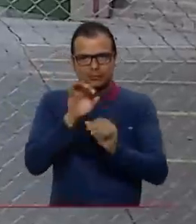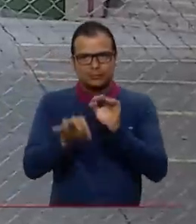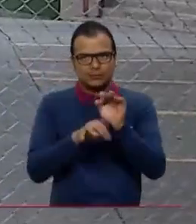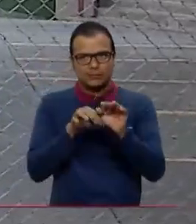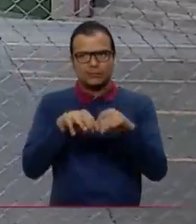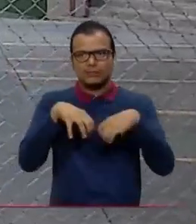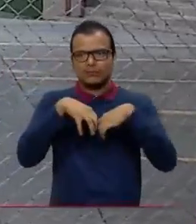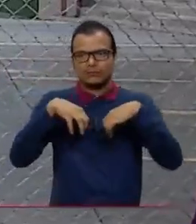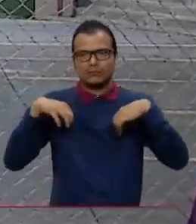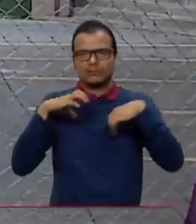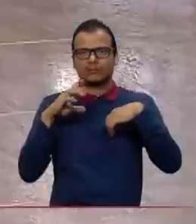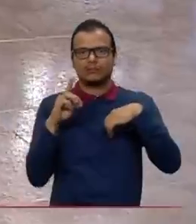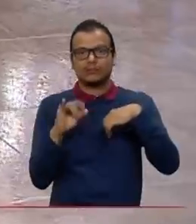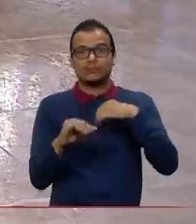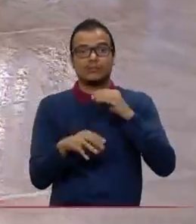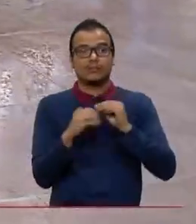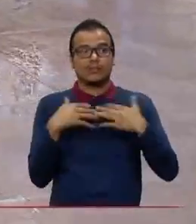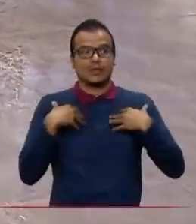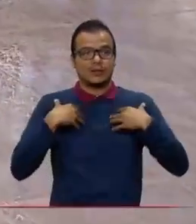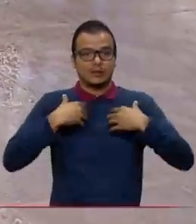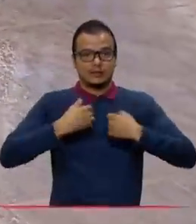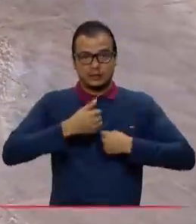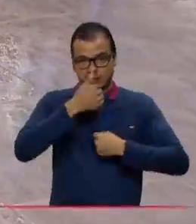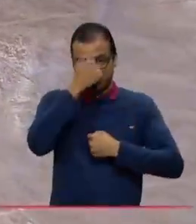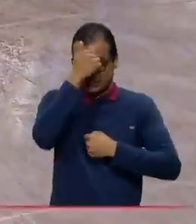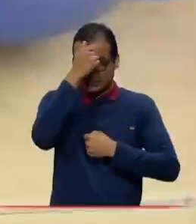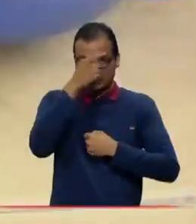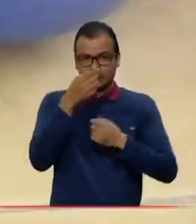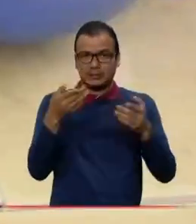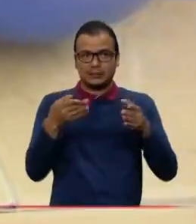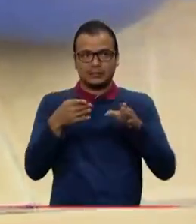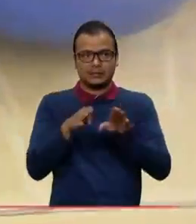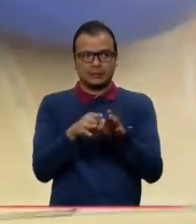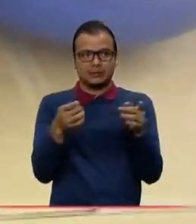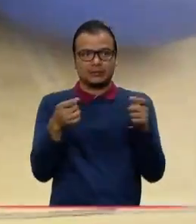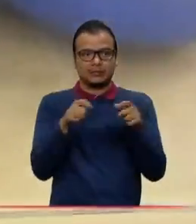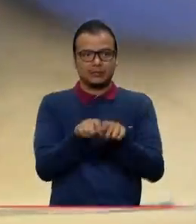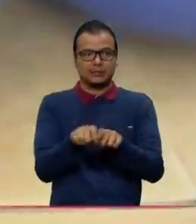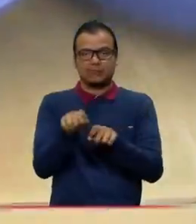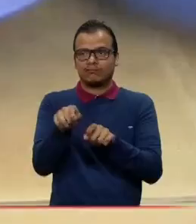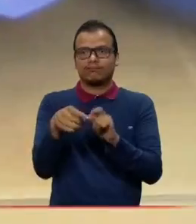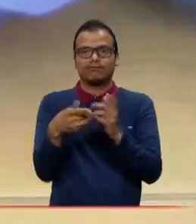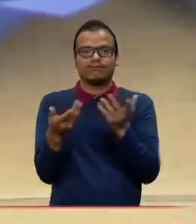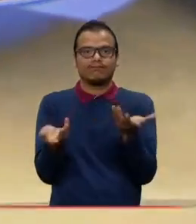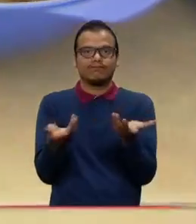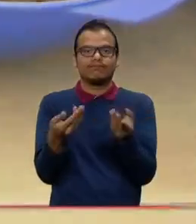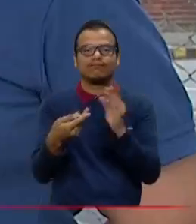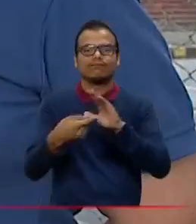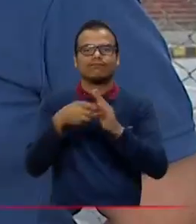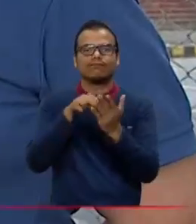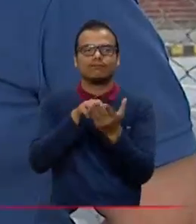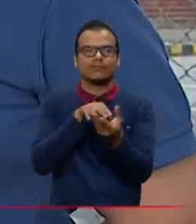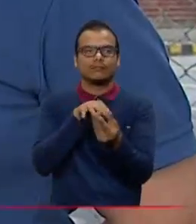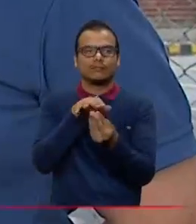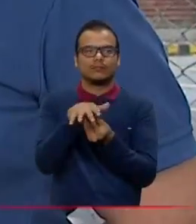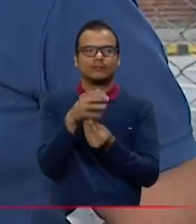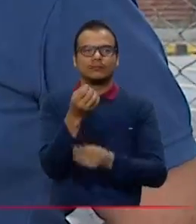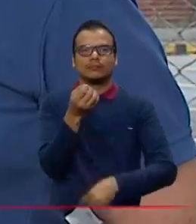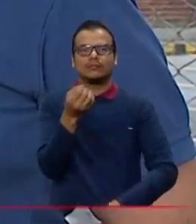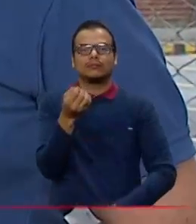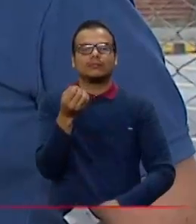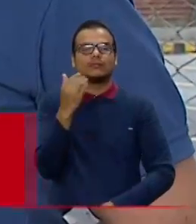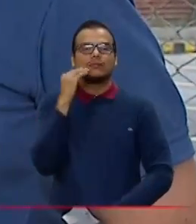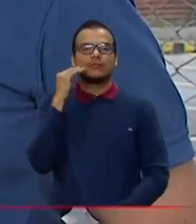niños son los más afectados por la imposibilidad de recibir la atención en sus hogares comunitarios. Somos 19 madres comunitarias y